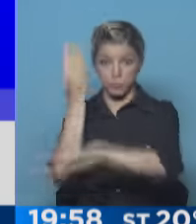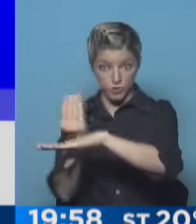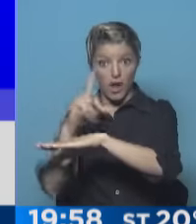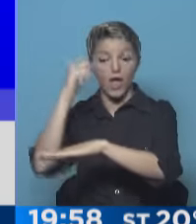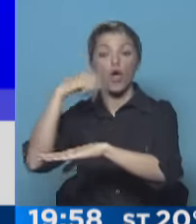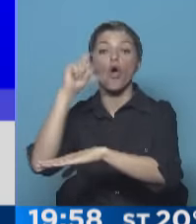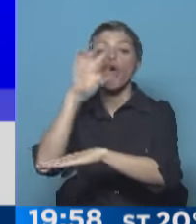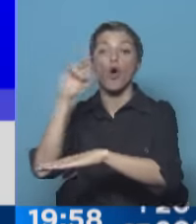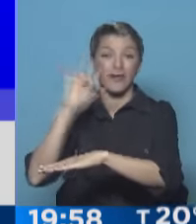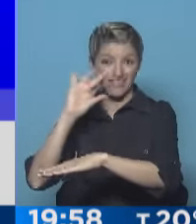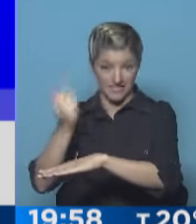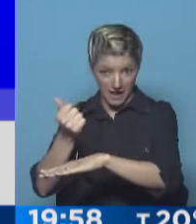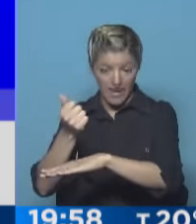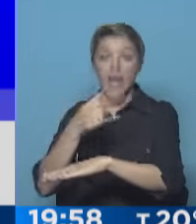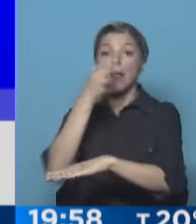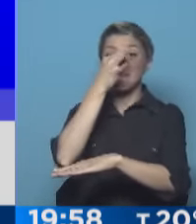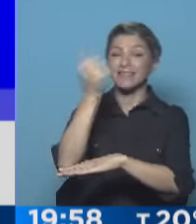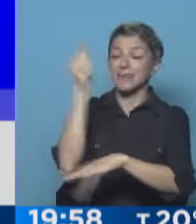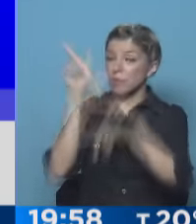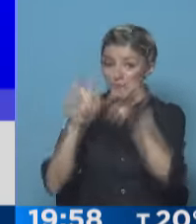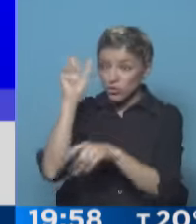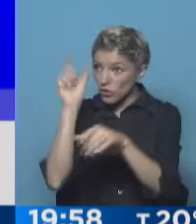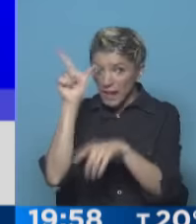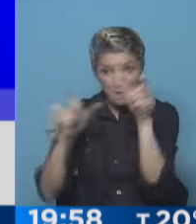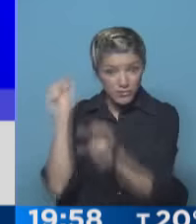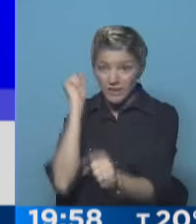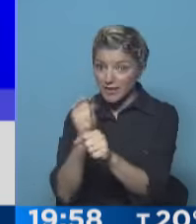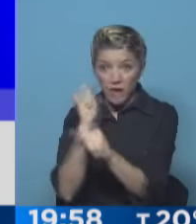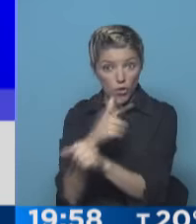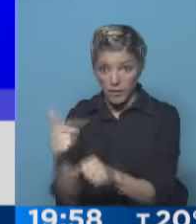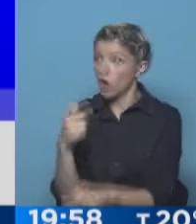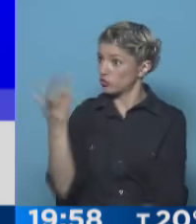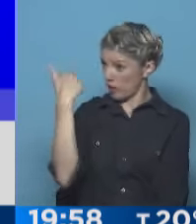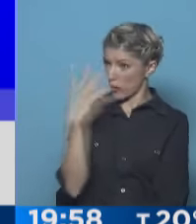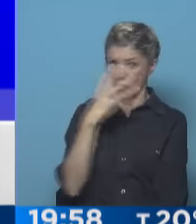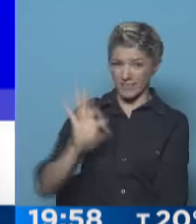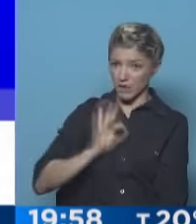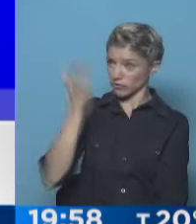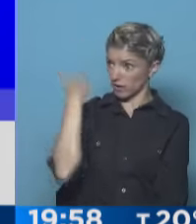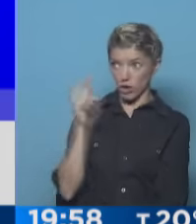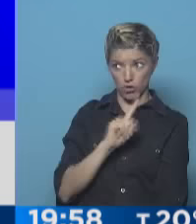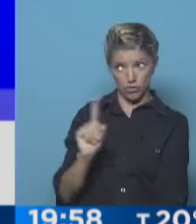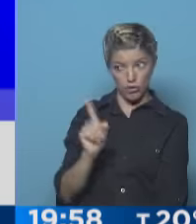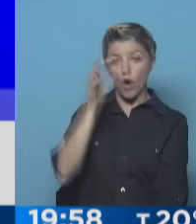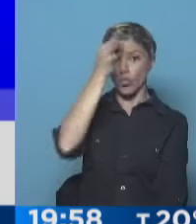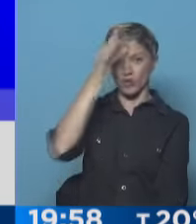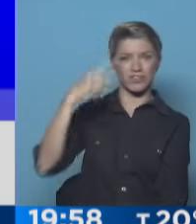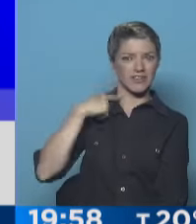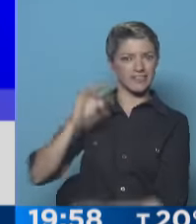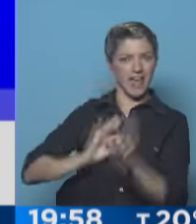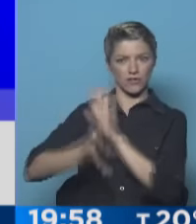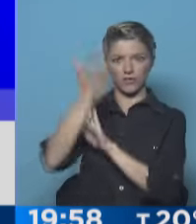tenía el 26 por de desocupación en no estoy hablando hace 40 años estoy hablando de 12 13 años atrás y hoy tiene el